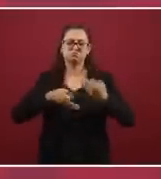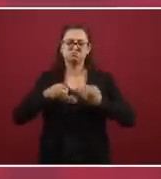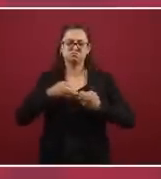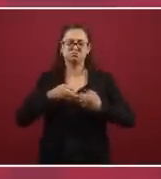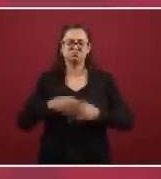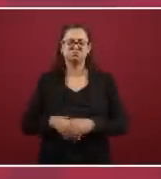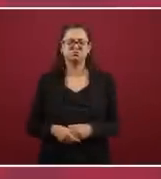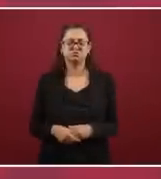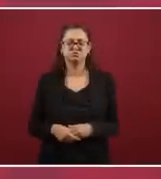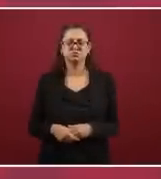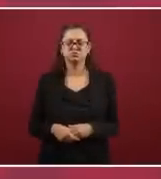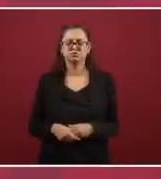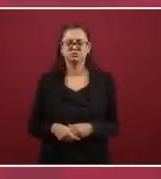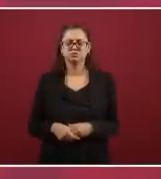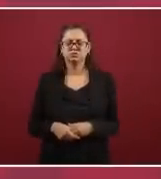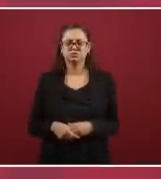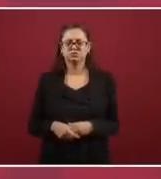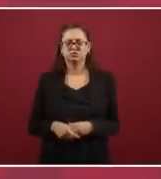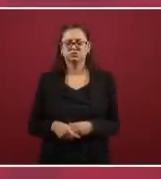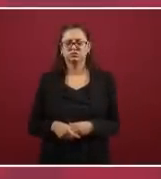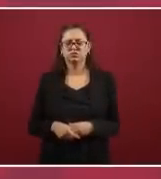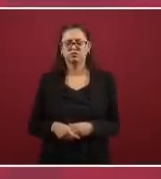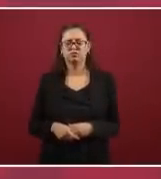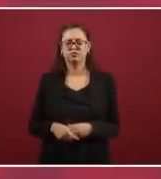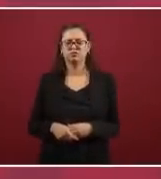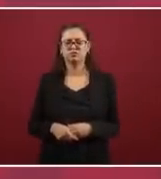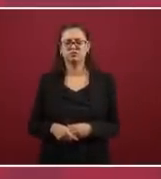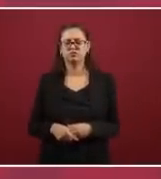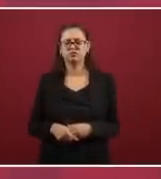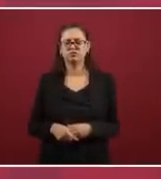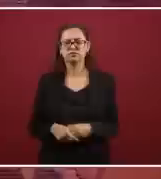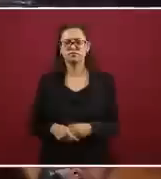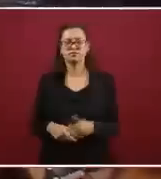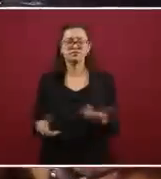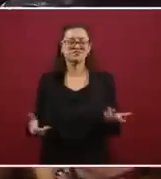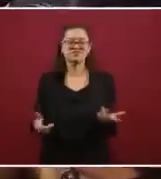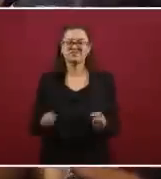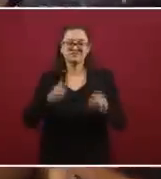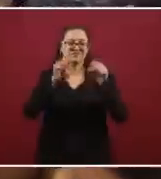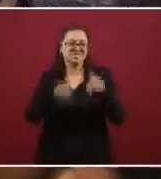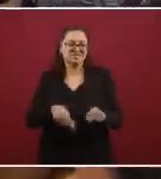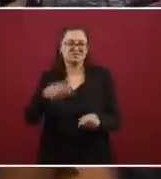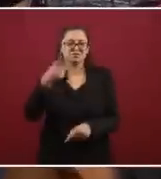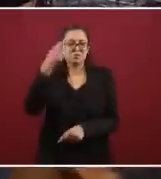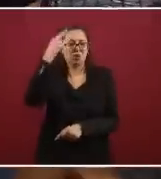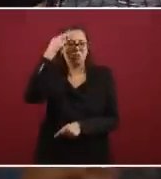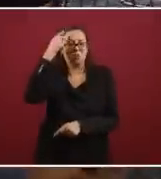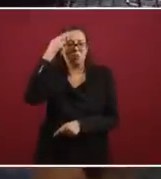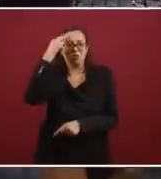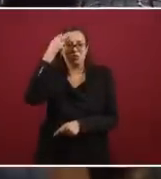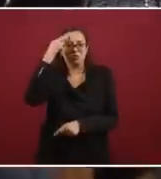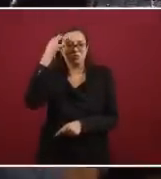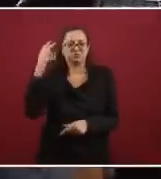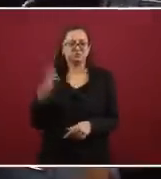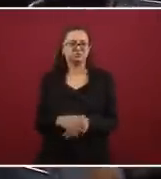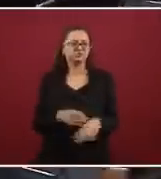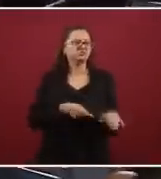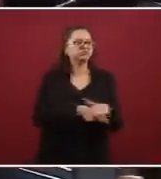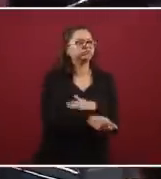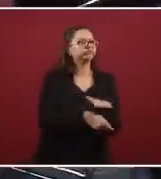Era la máxima de Porfirio Díaz, el maiceo.